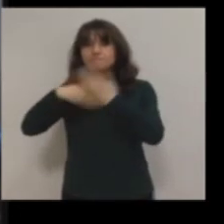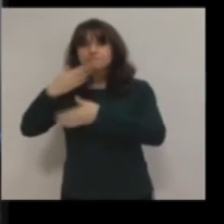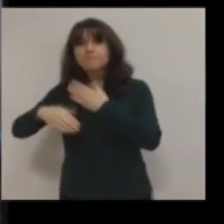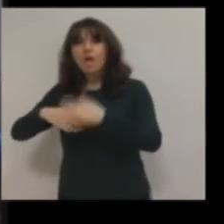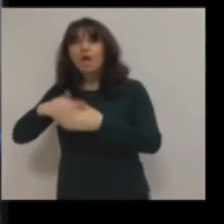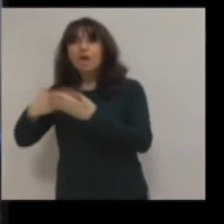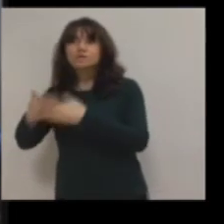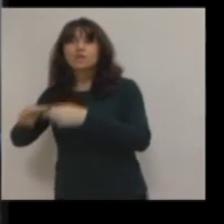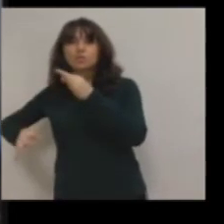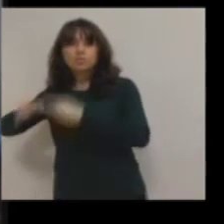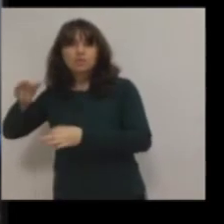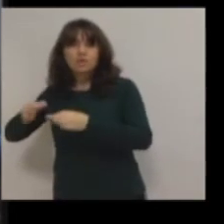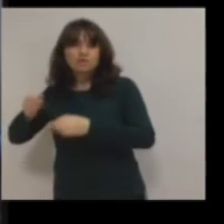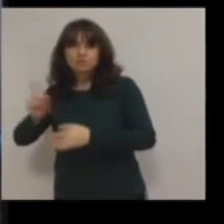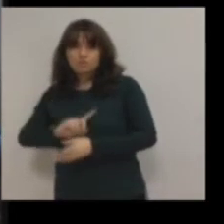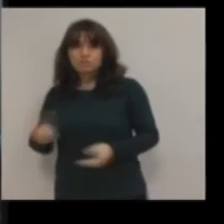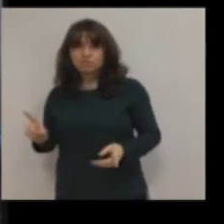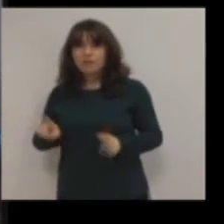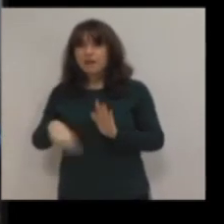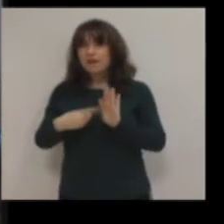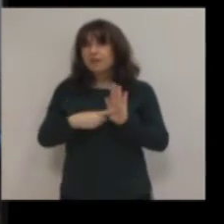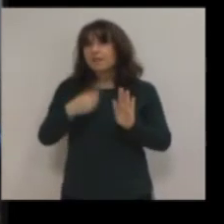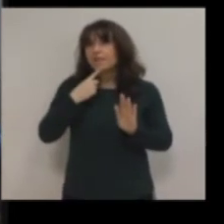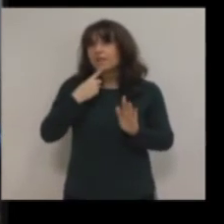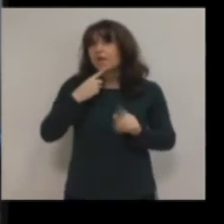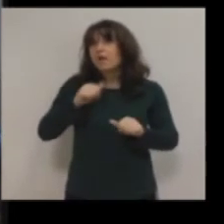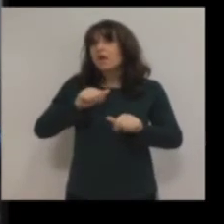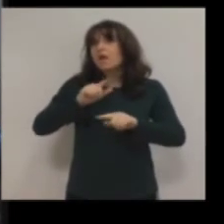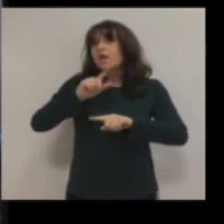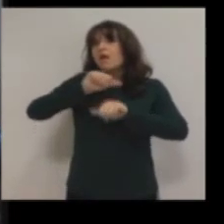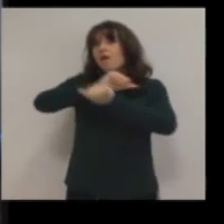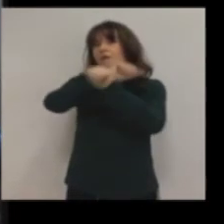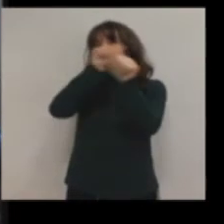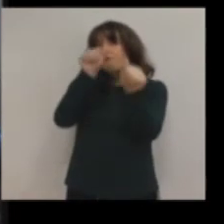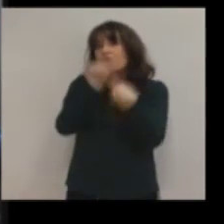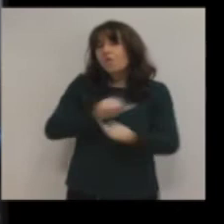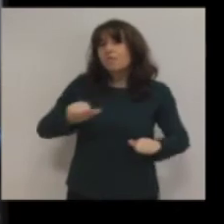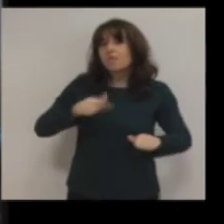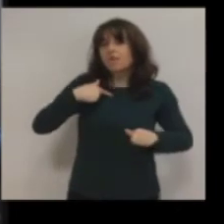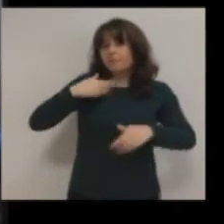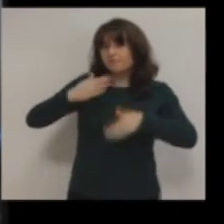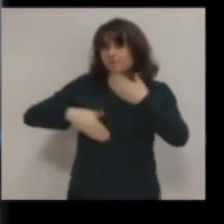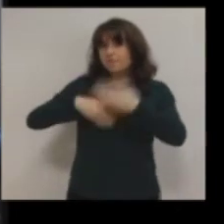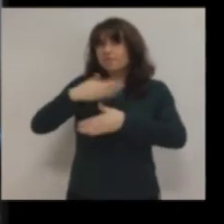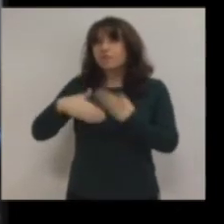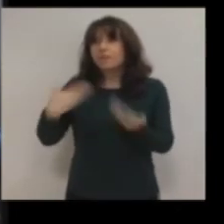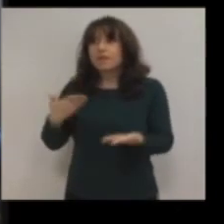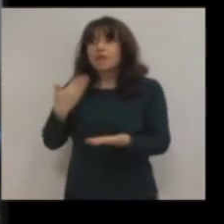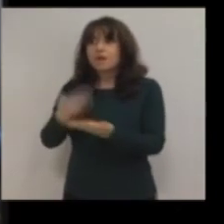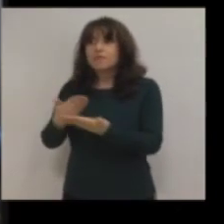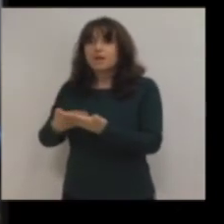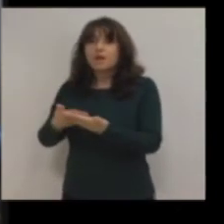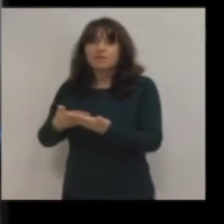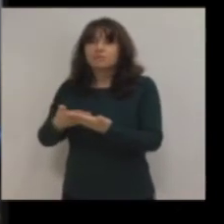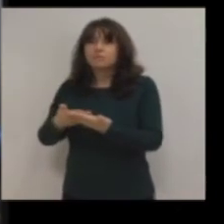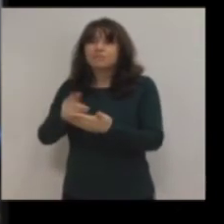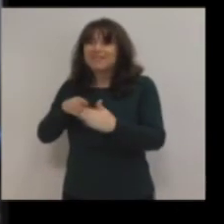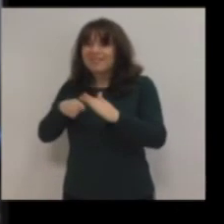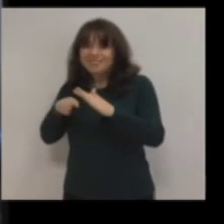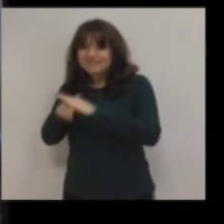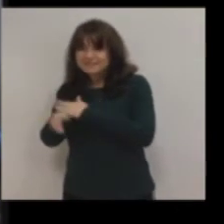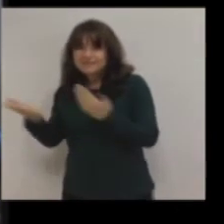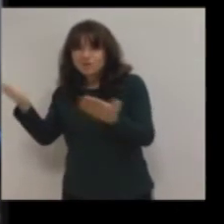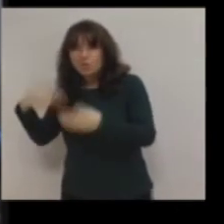decir, en la ley se dice la forma de hacer el procedimiento para reclamar por inaccesibilidad de un sitio web o de